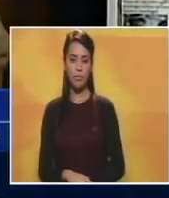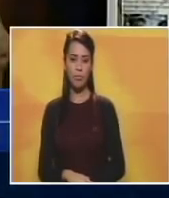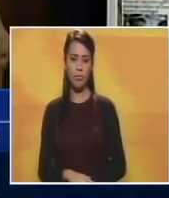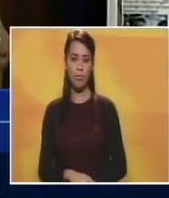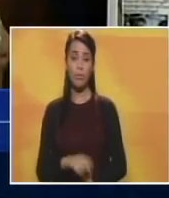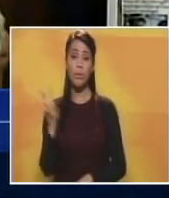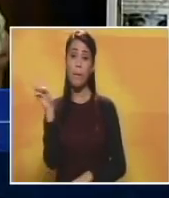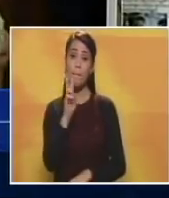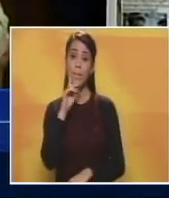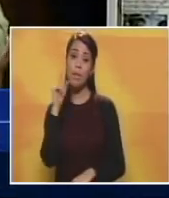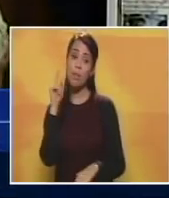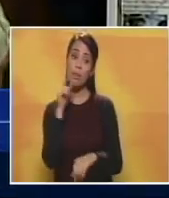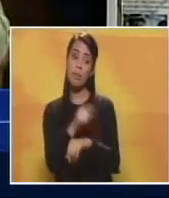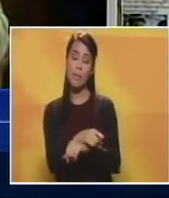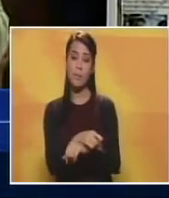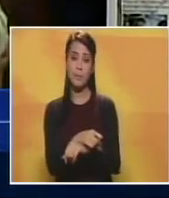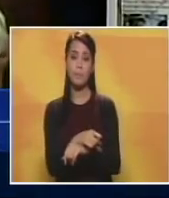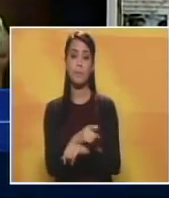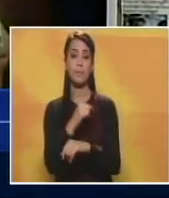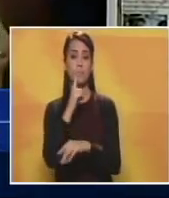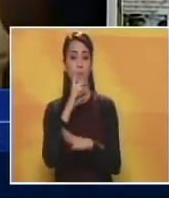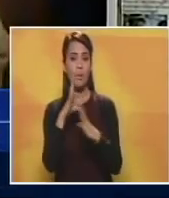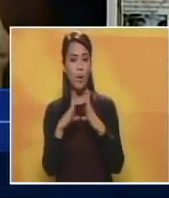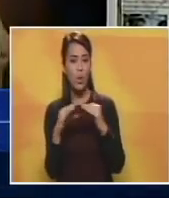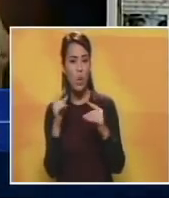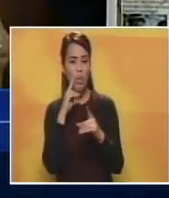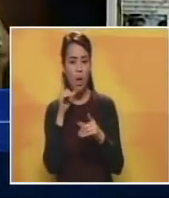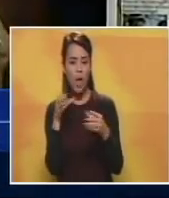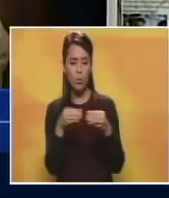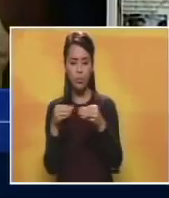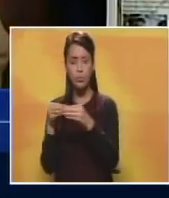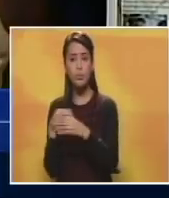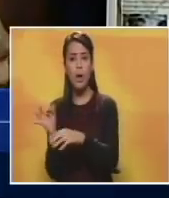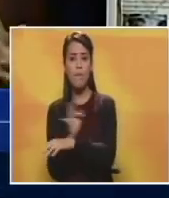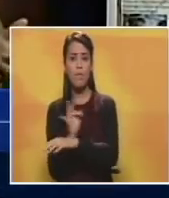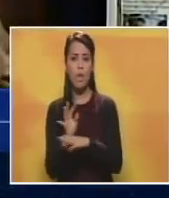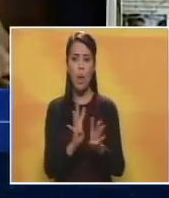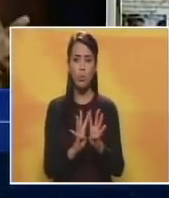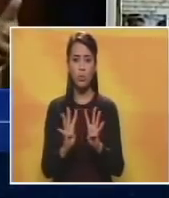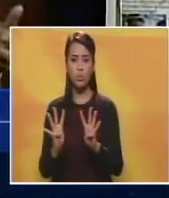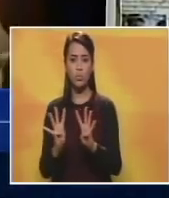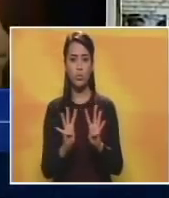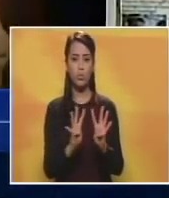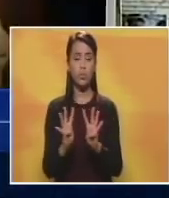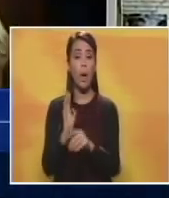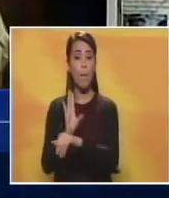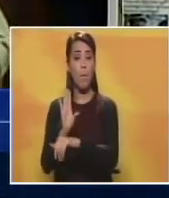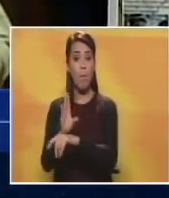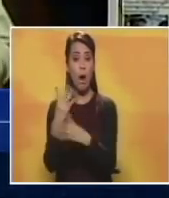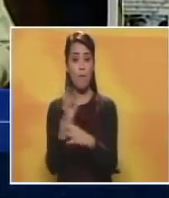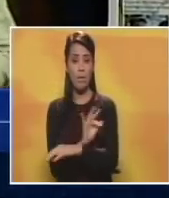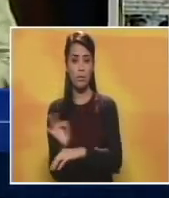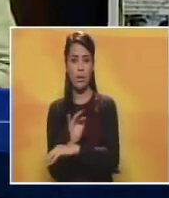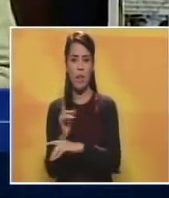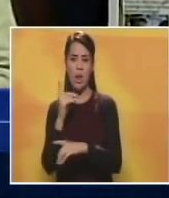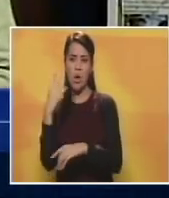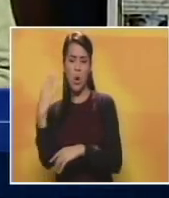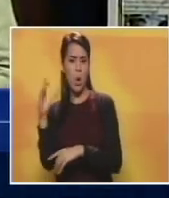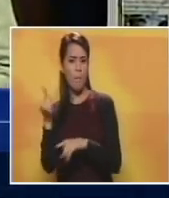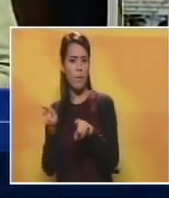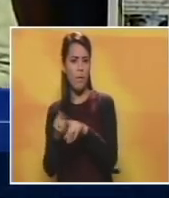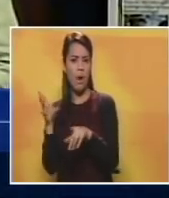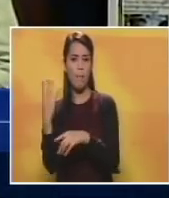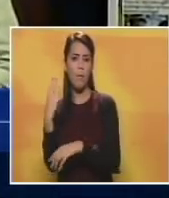Venezuela está obligada a mover tropas a toda su frontera, porque Venezuela resguarda su frontera, no es como Colombia que no le para la frontera de